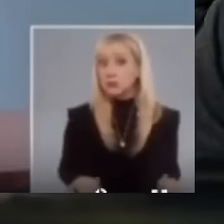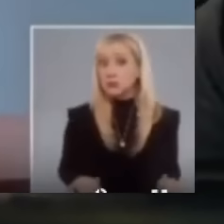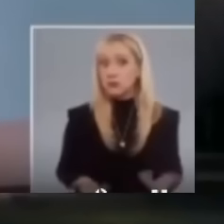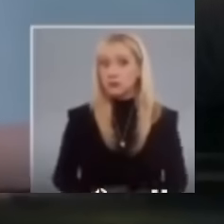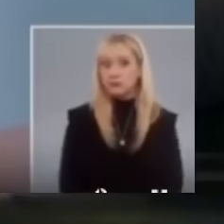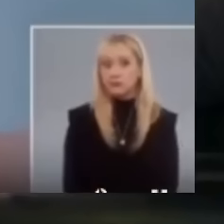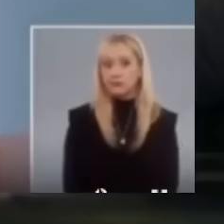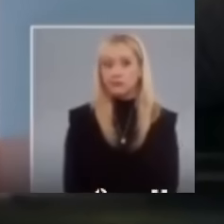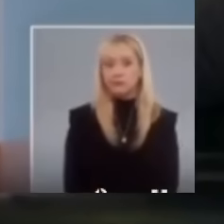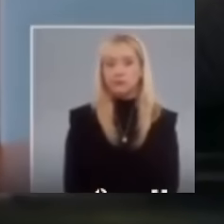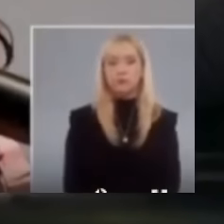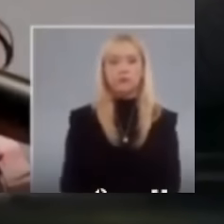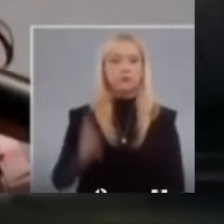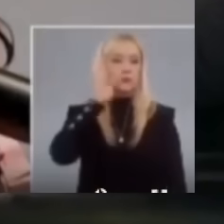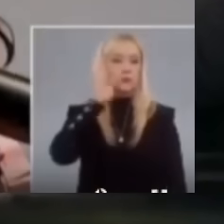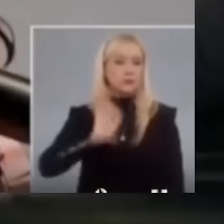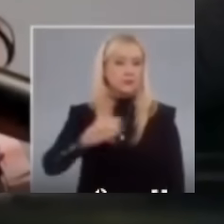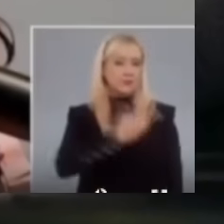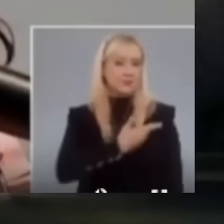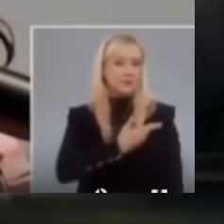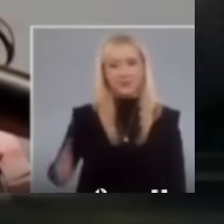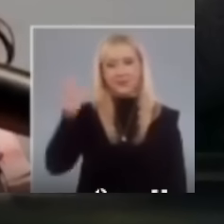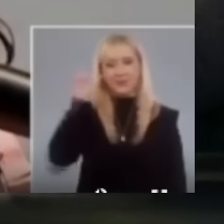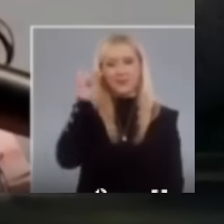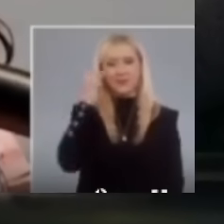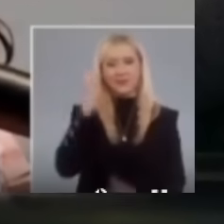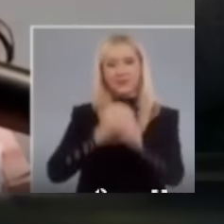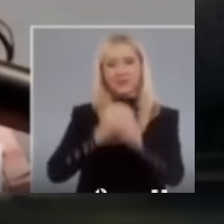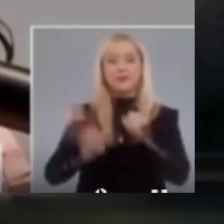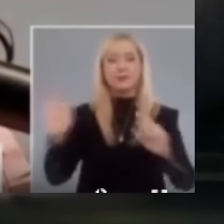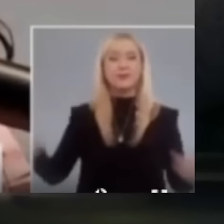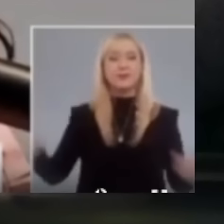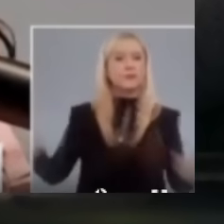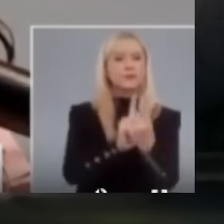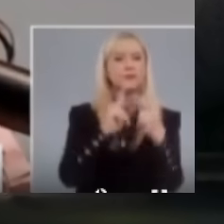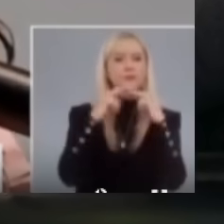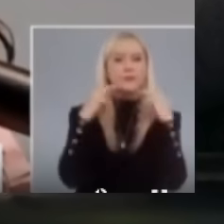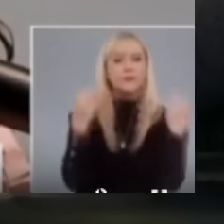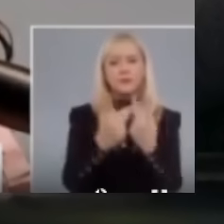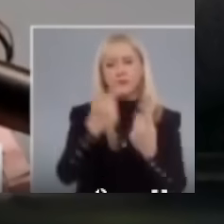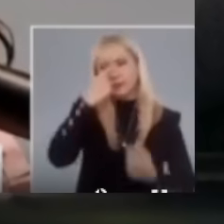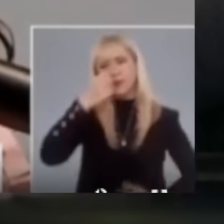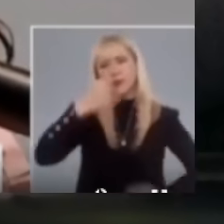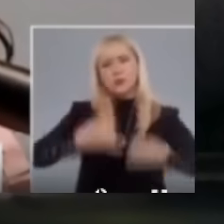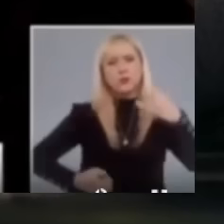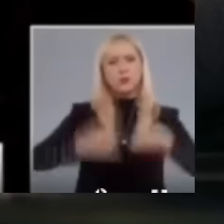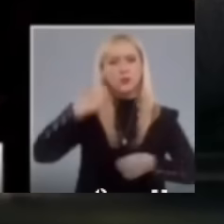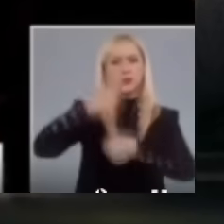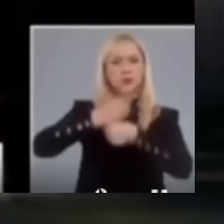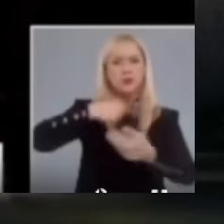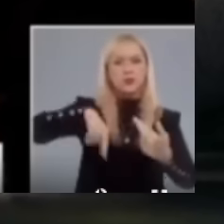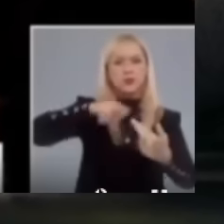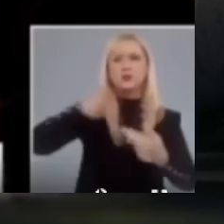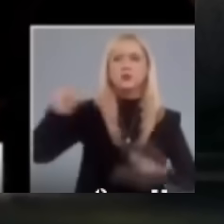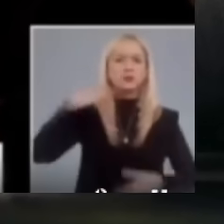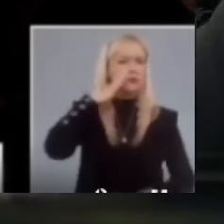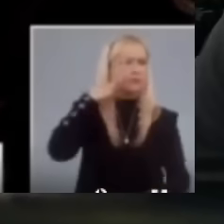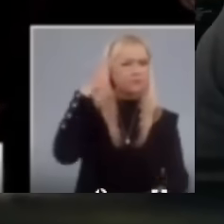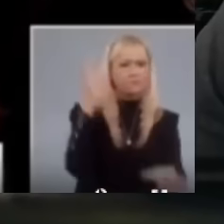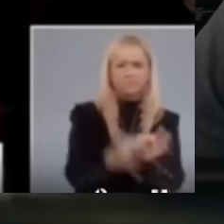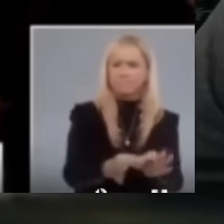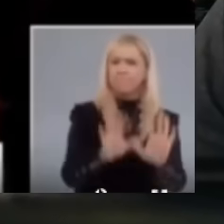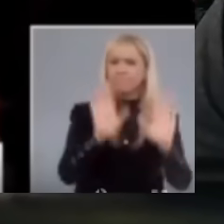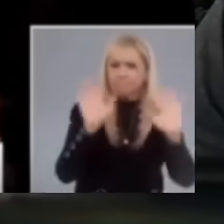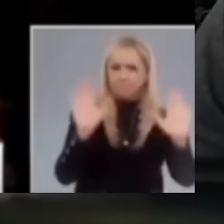Norma Lucía piña se reunió con las y los impartidores de Justicia del primer circuito ratificando su compromiso de mantener una relación